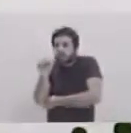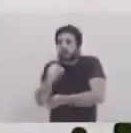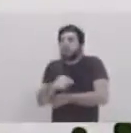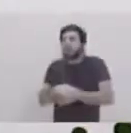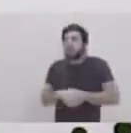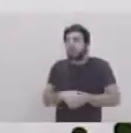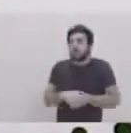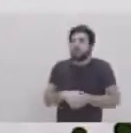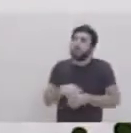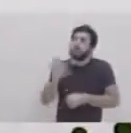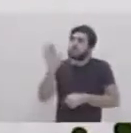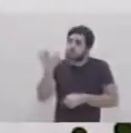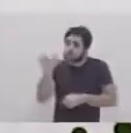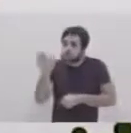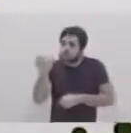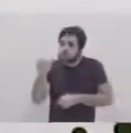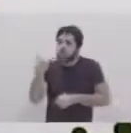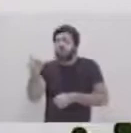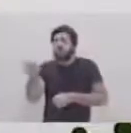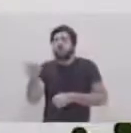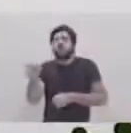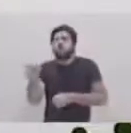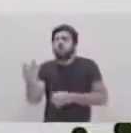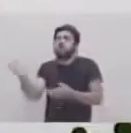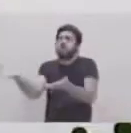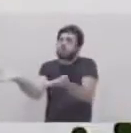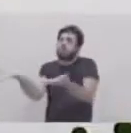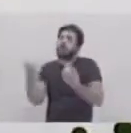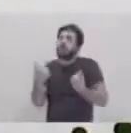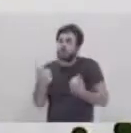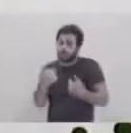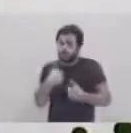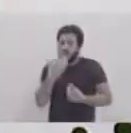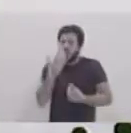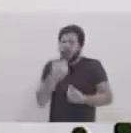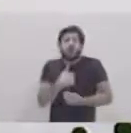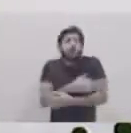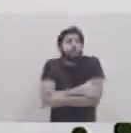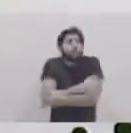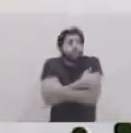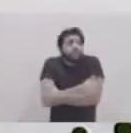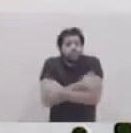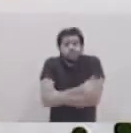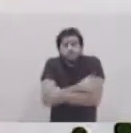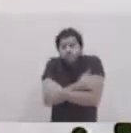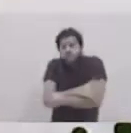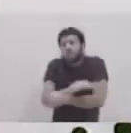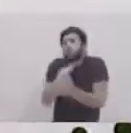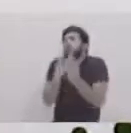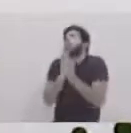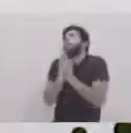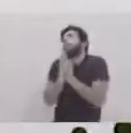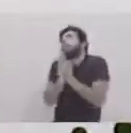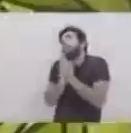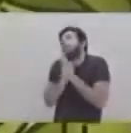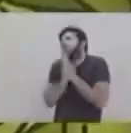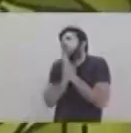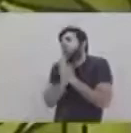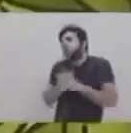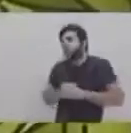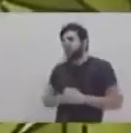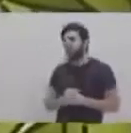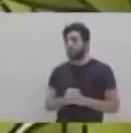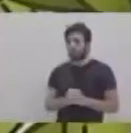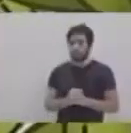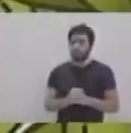dice: amiga hormiga, tengo frío y hambre. ¿No me darías algo de